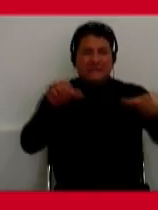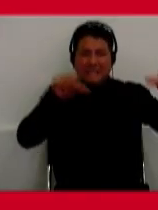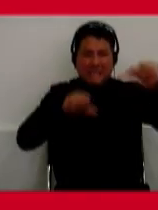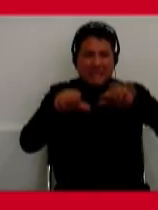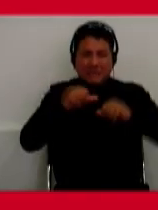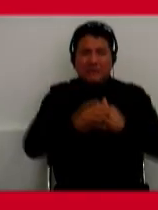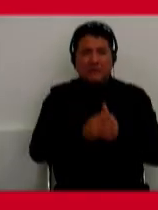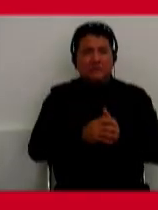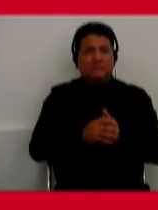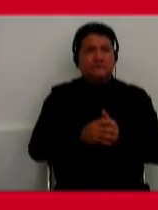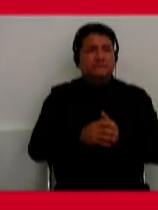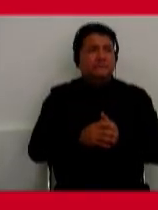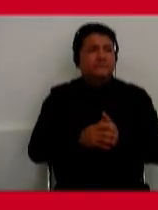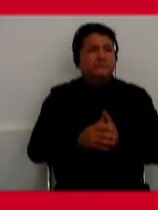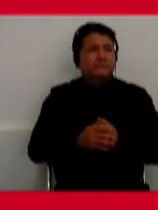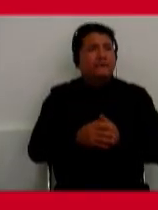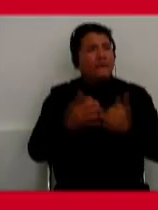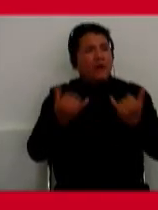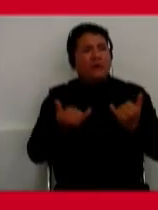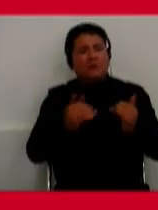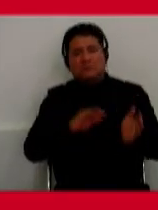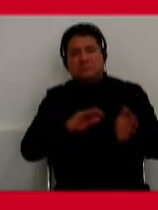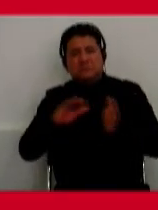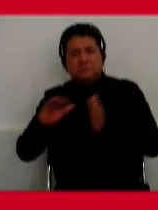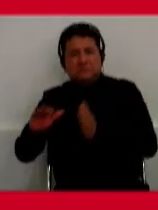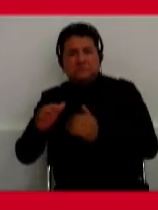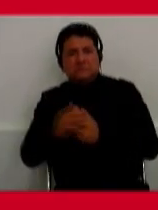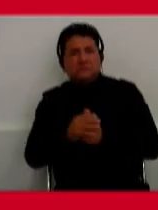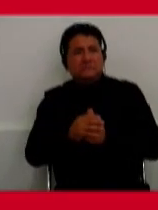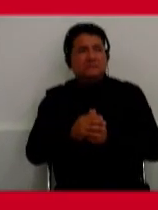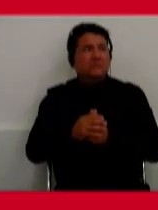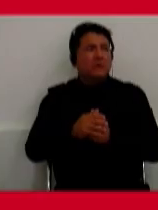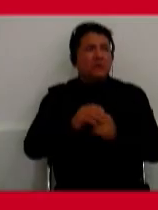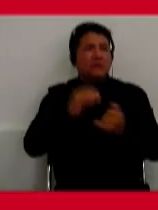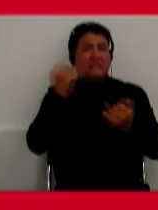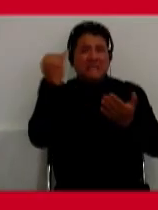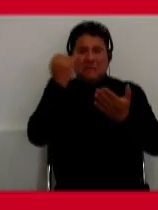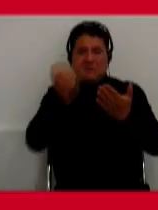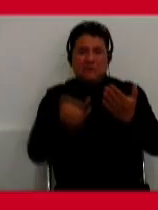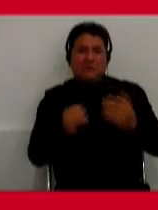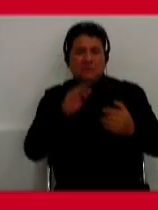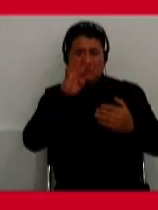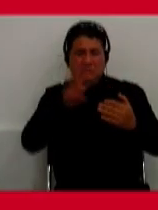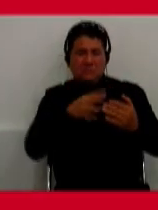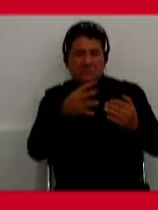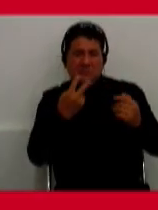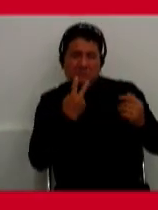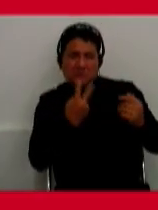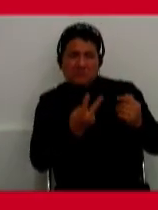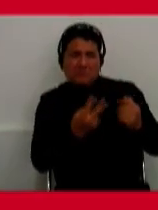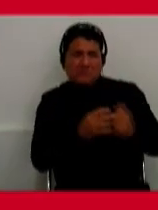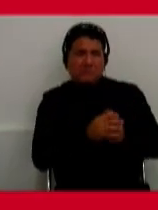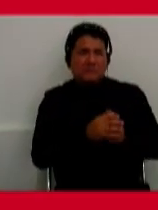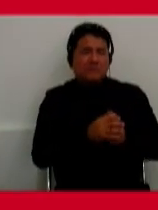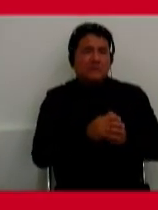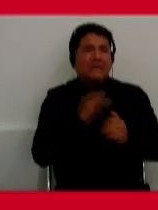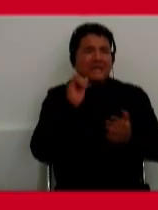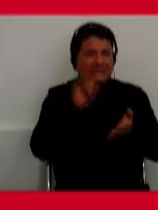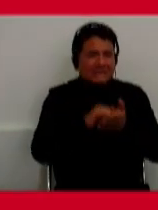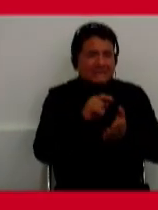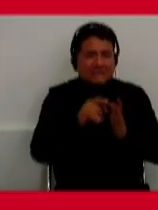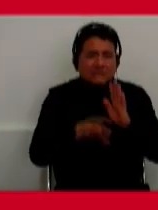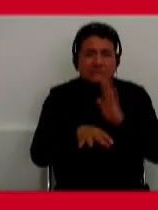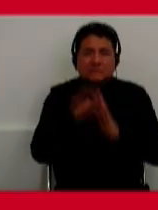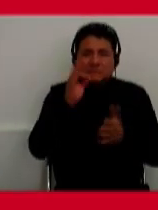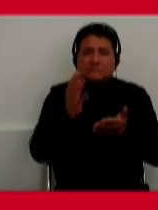al esquemático, ¿ok? ¿Y dónde viene el ganancia cuando empezamos a minar en la parte interior, que